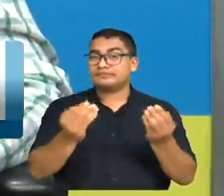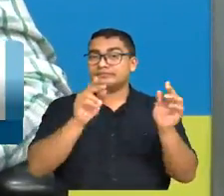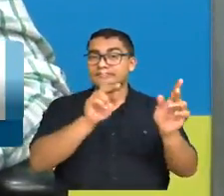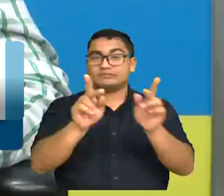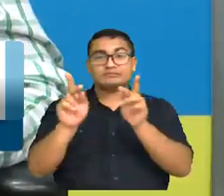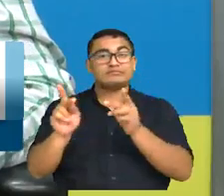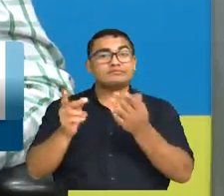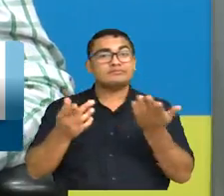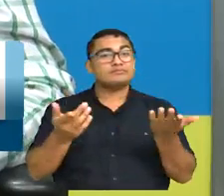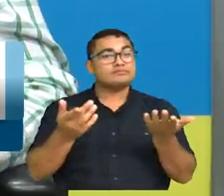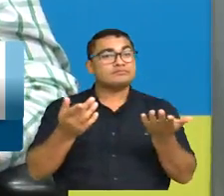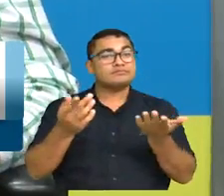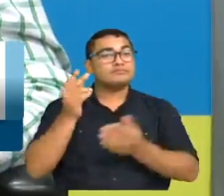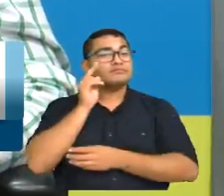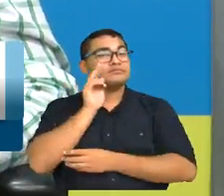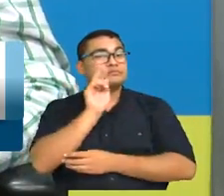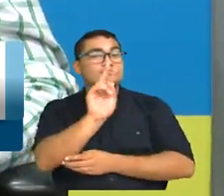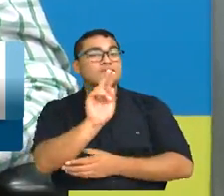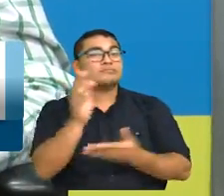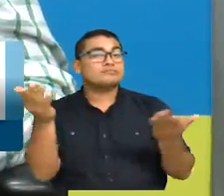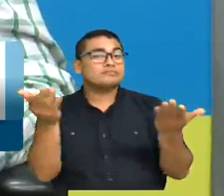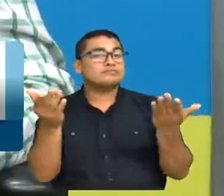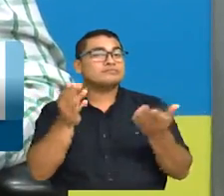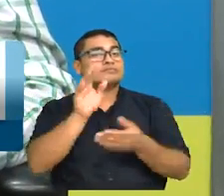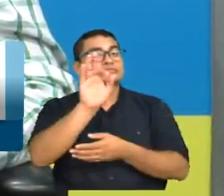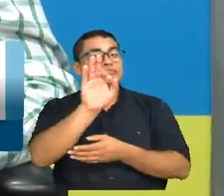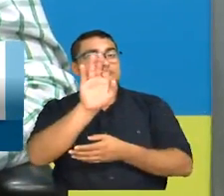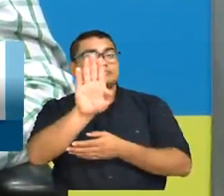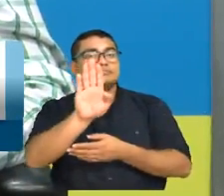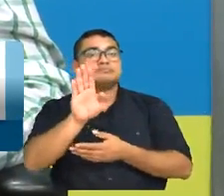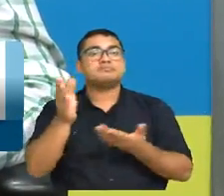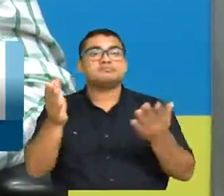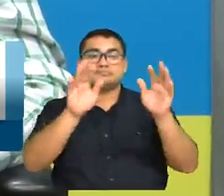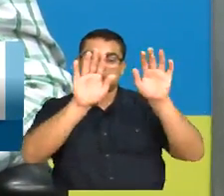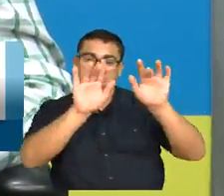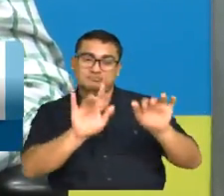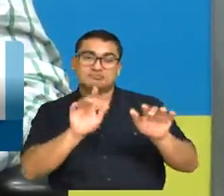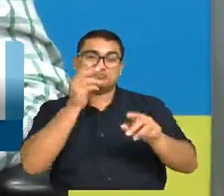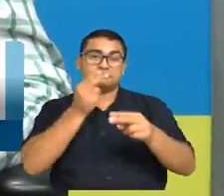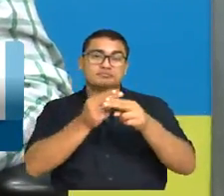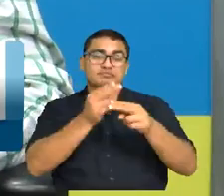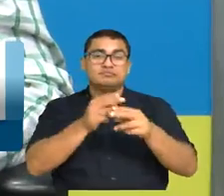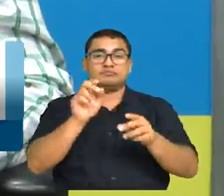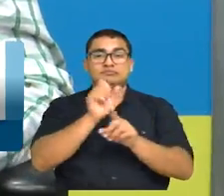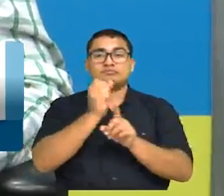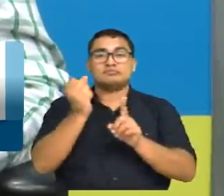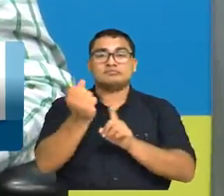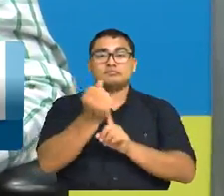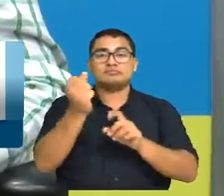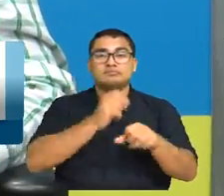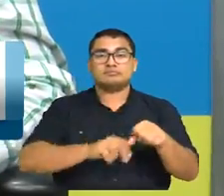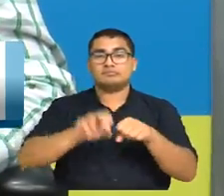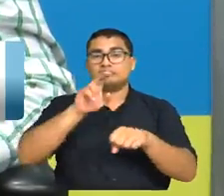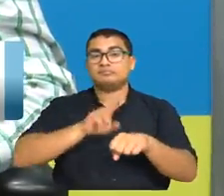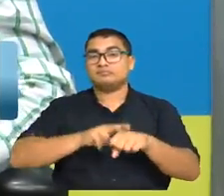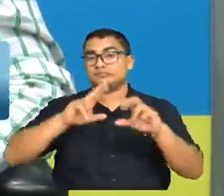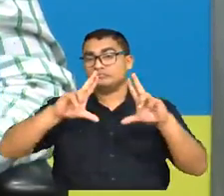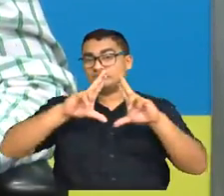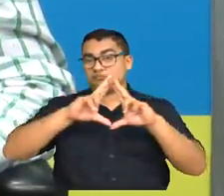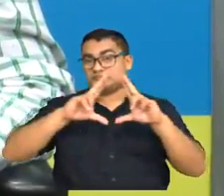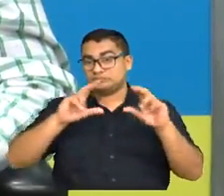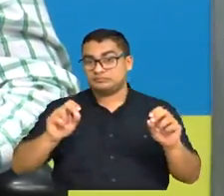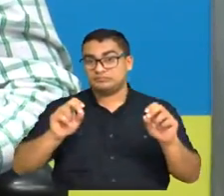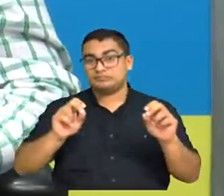personas que nos sintonizan a través de Facebook. En esta red social aparecemos como Canal Parlamentario Nicaragua.